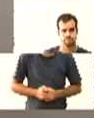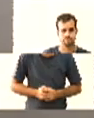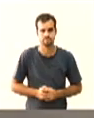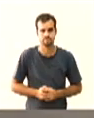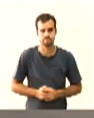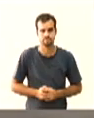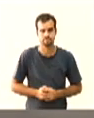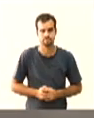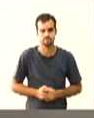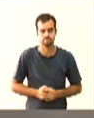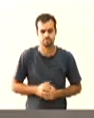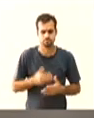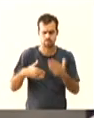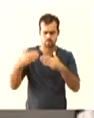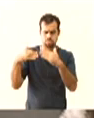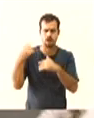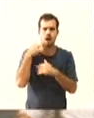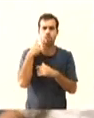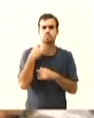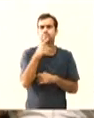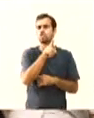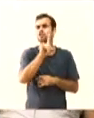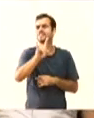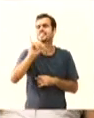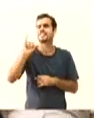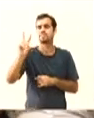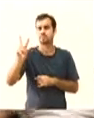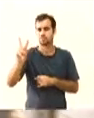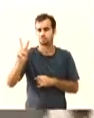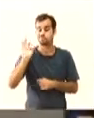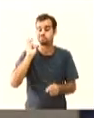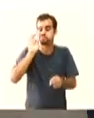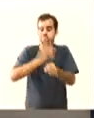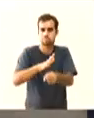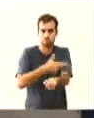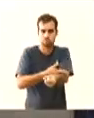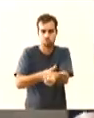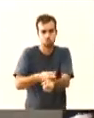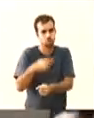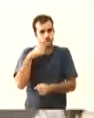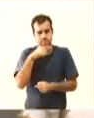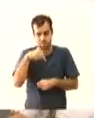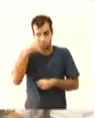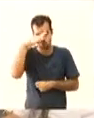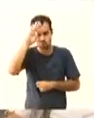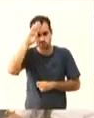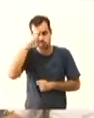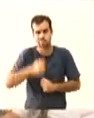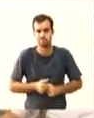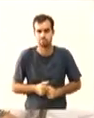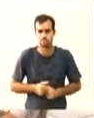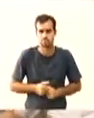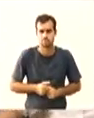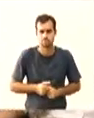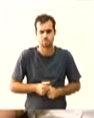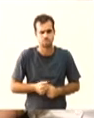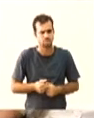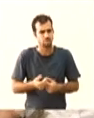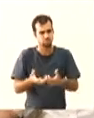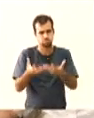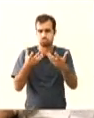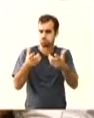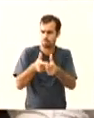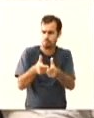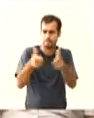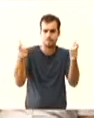Corría el año 1962 cuando se iniciaron las donaciones voluntarias de sangre en Cuba. Miles y miles de cubanos